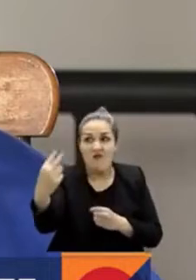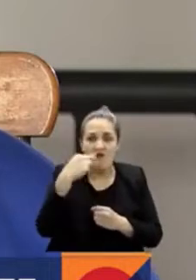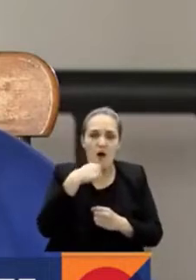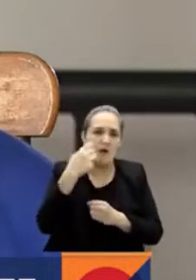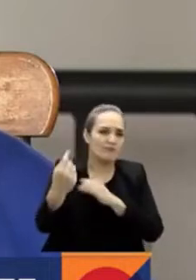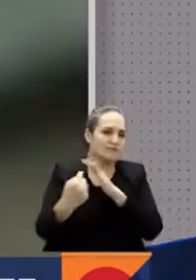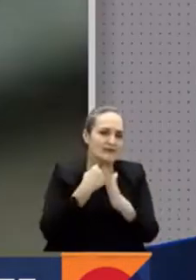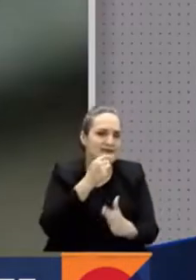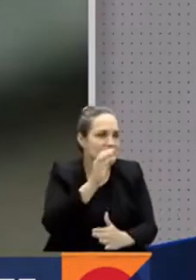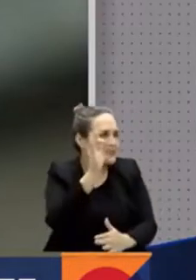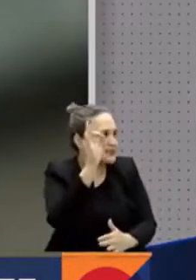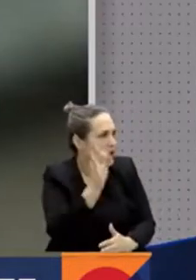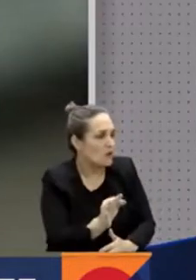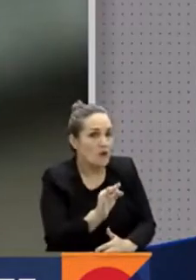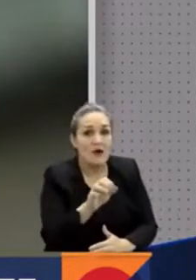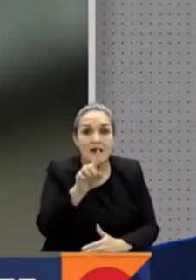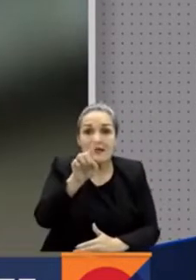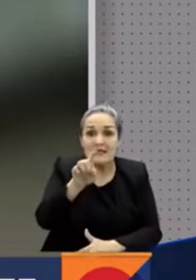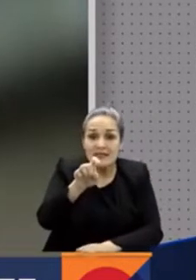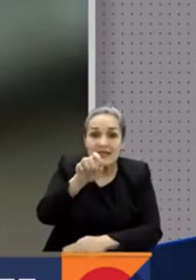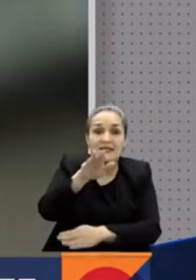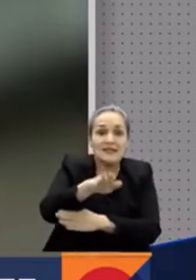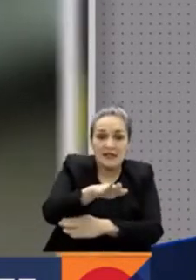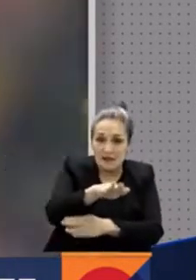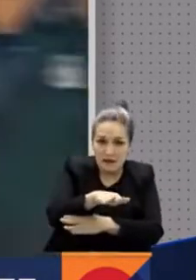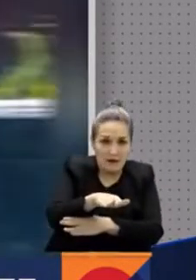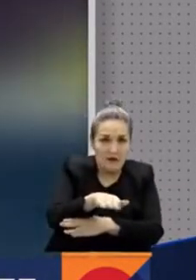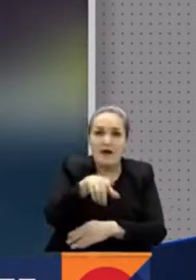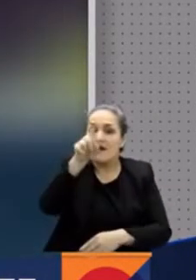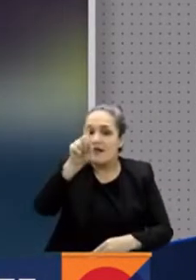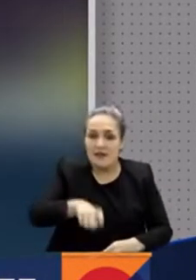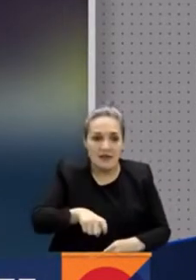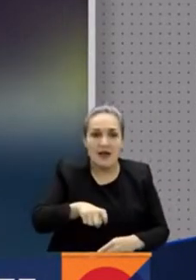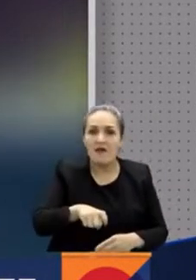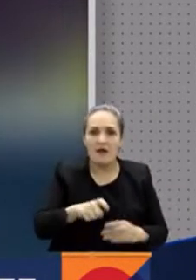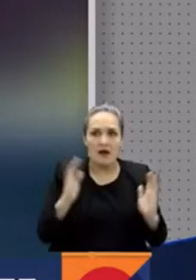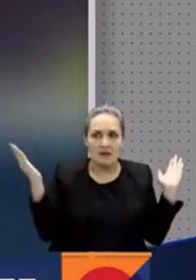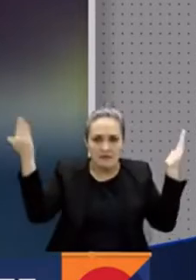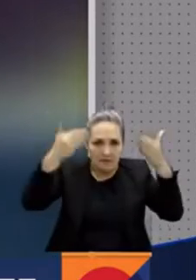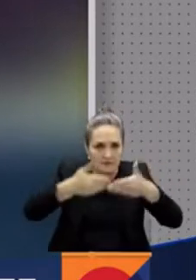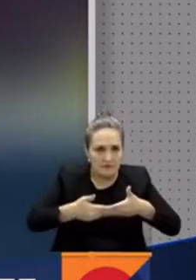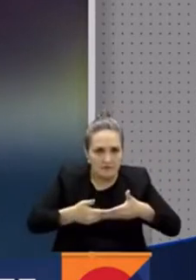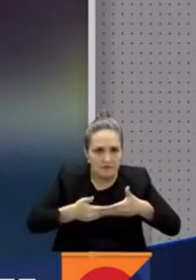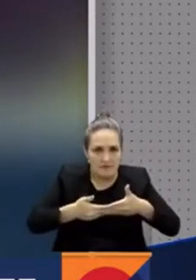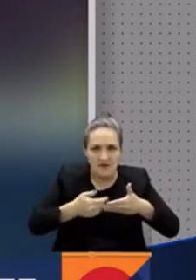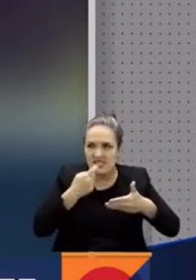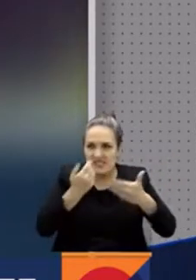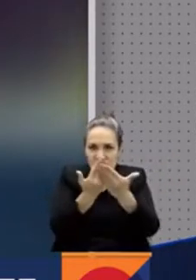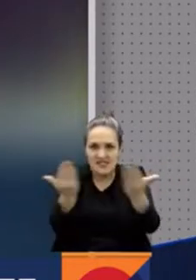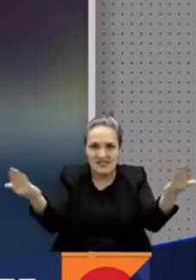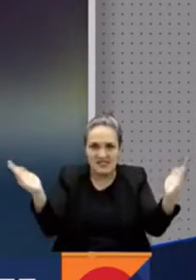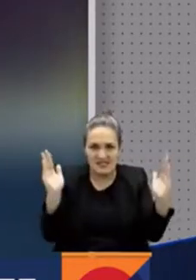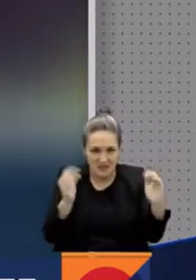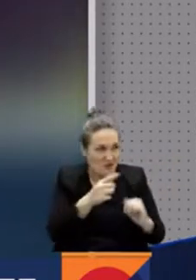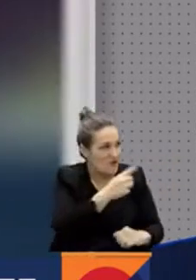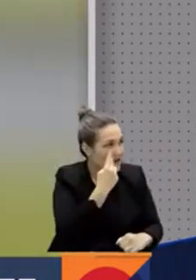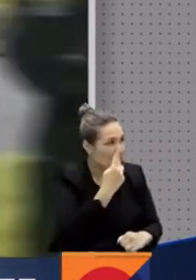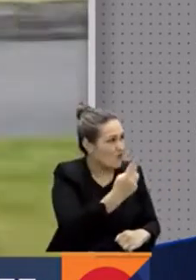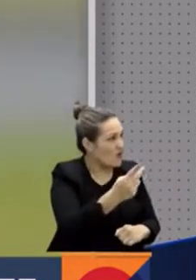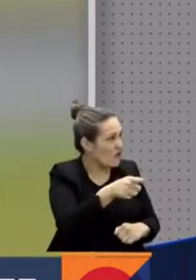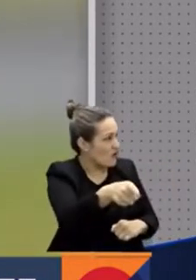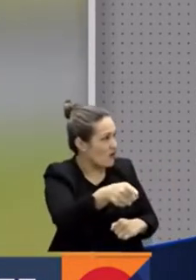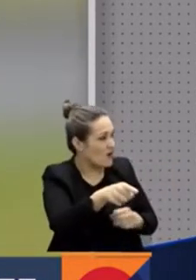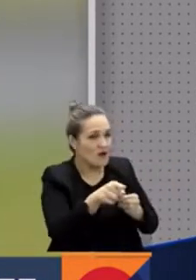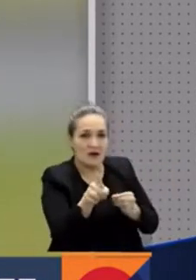Entonces, que a las 6 de la tarde tenían que estar ellos ya en su búnker, digámoslo, que usted lo conoció, no sé, el búnker